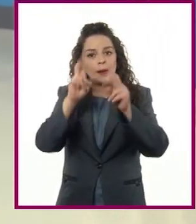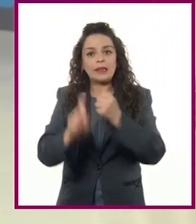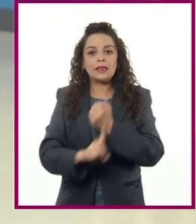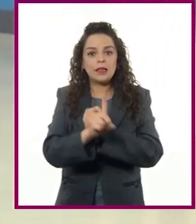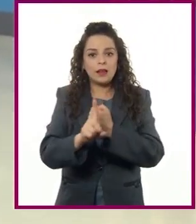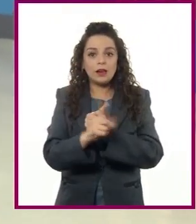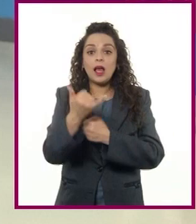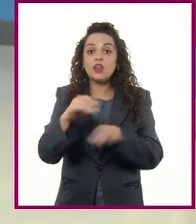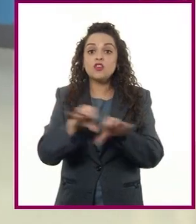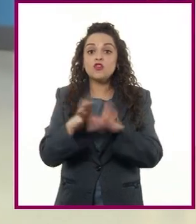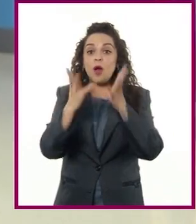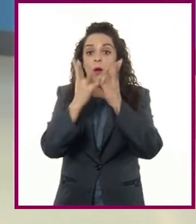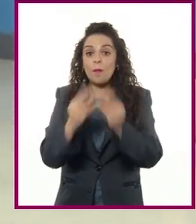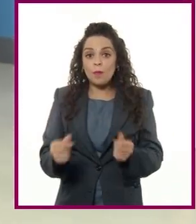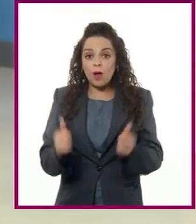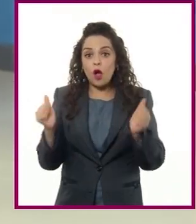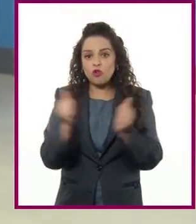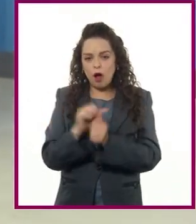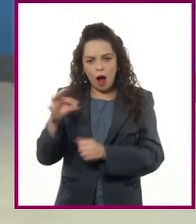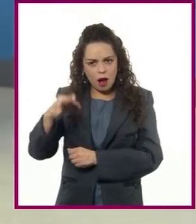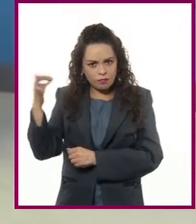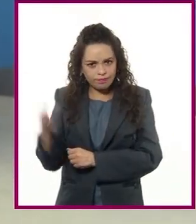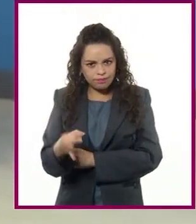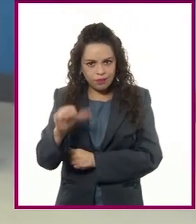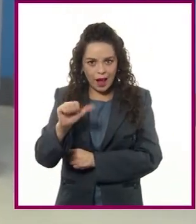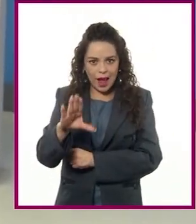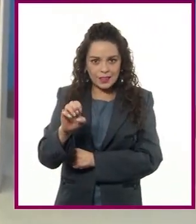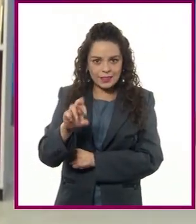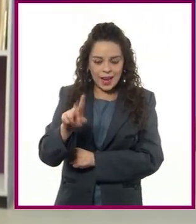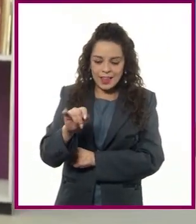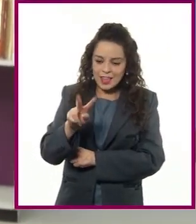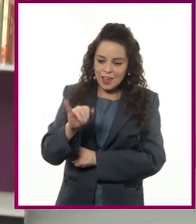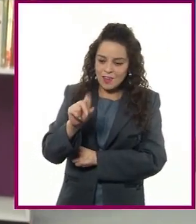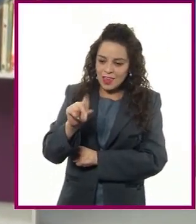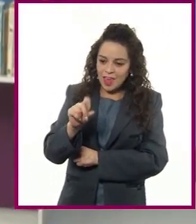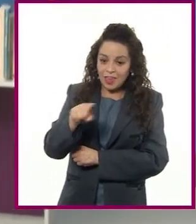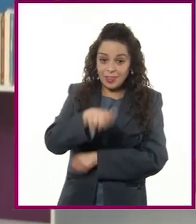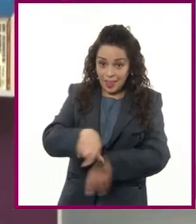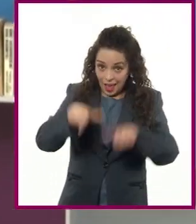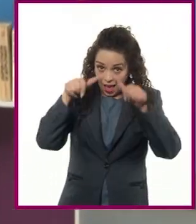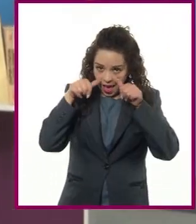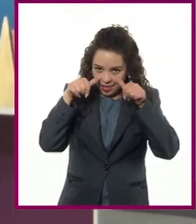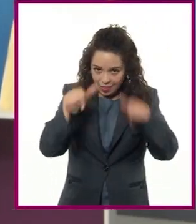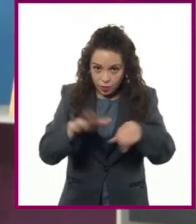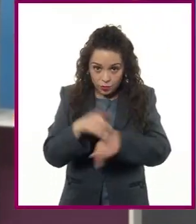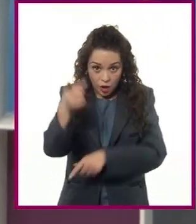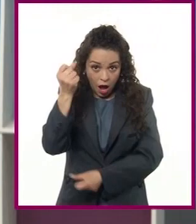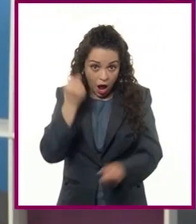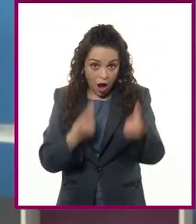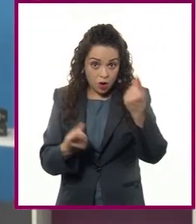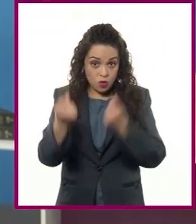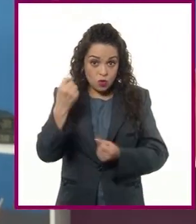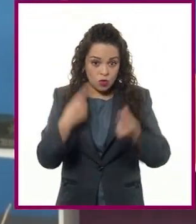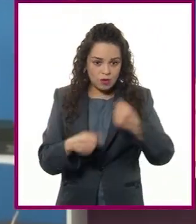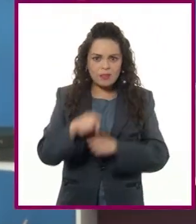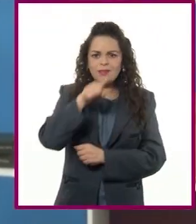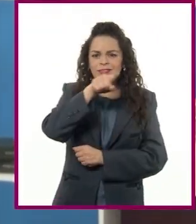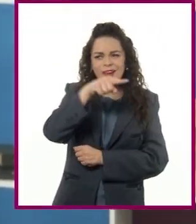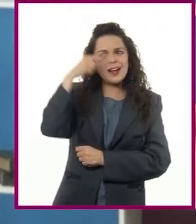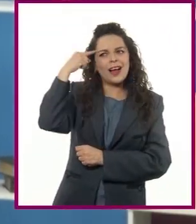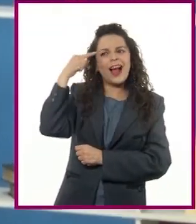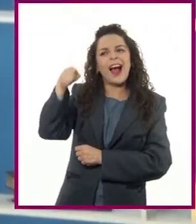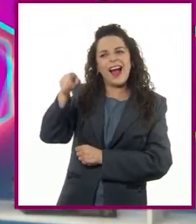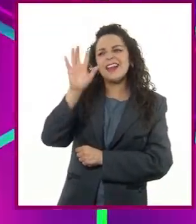su resolución con asertividad. Pongan mucha atención, pues algunas de estas les resultarán